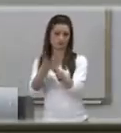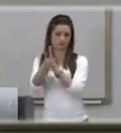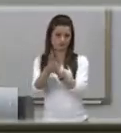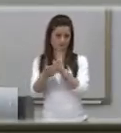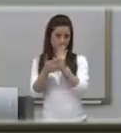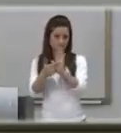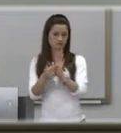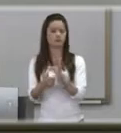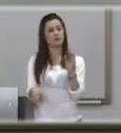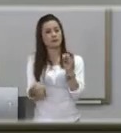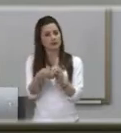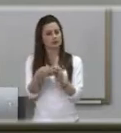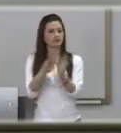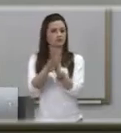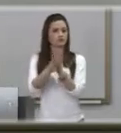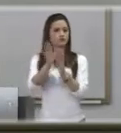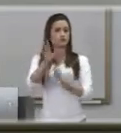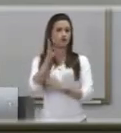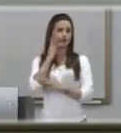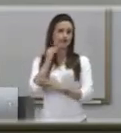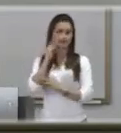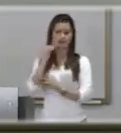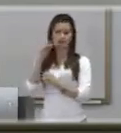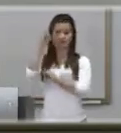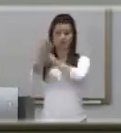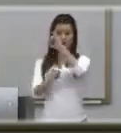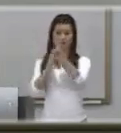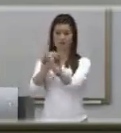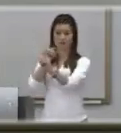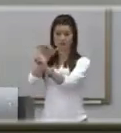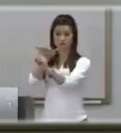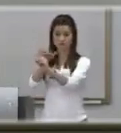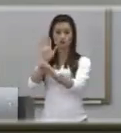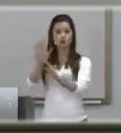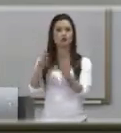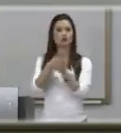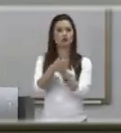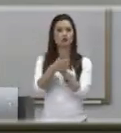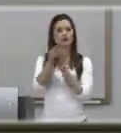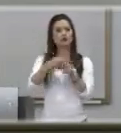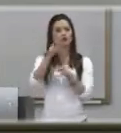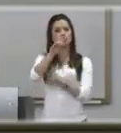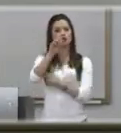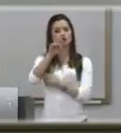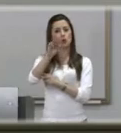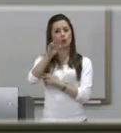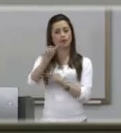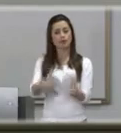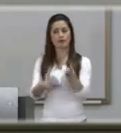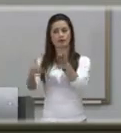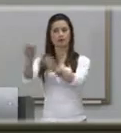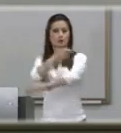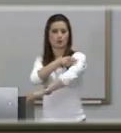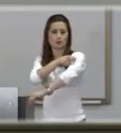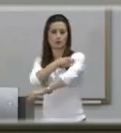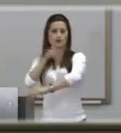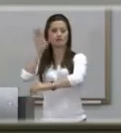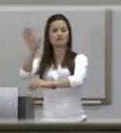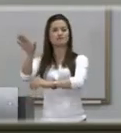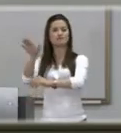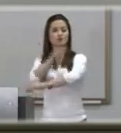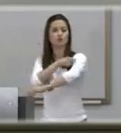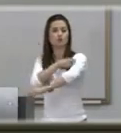presentaremos la experiencia de hacer incidencia internacional a través del informe Sombra que se presentó ante el Comité para la Eliminación de Todas las Formas